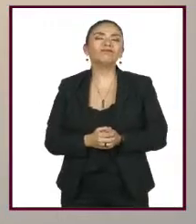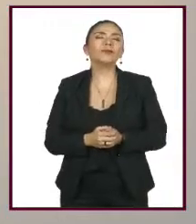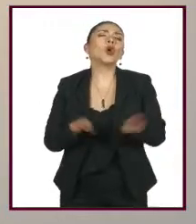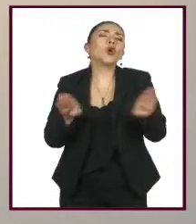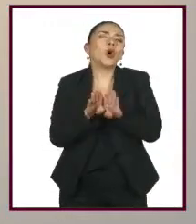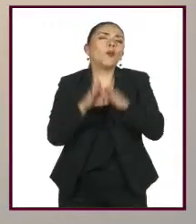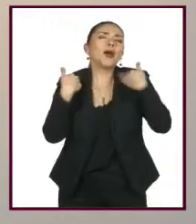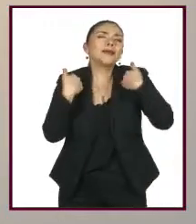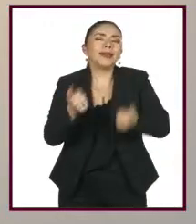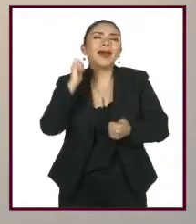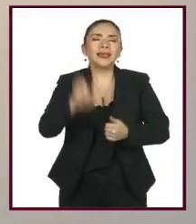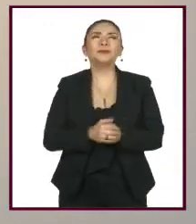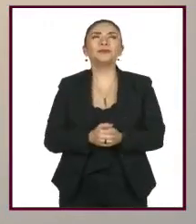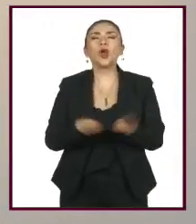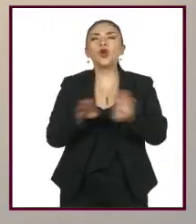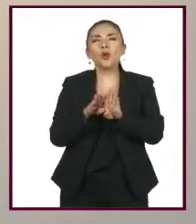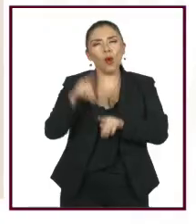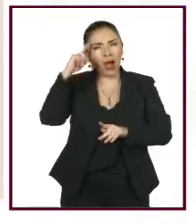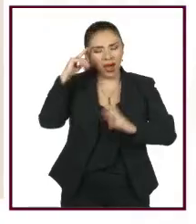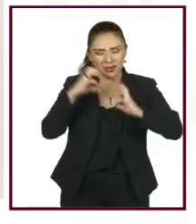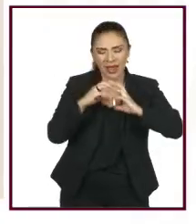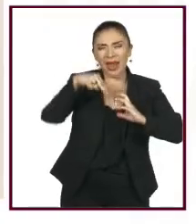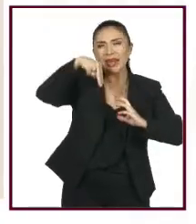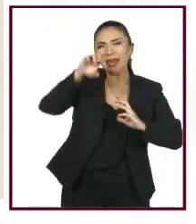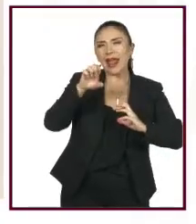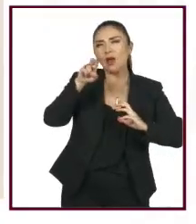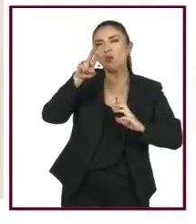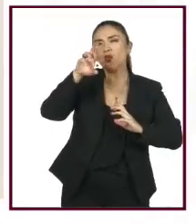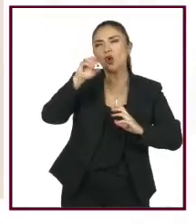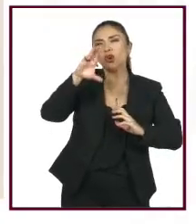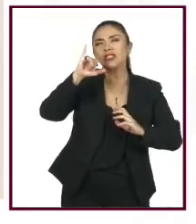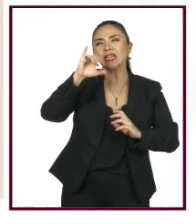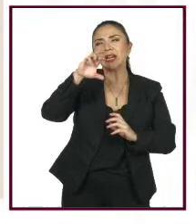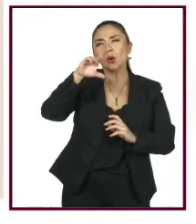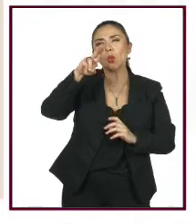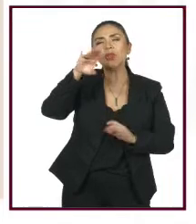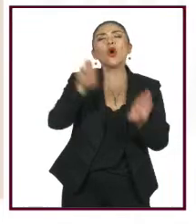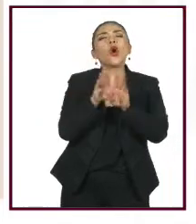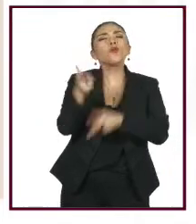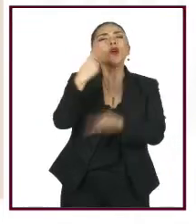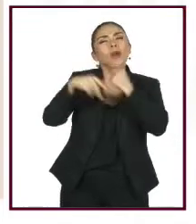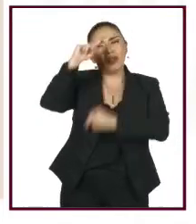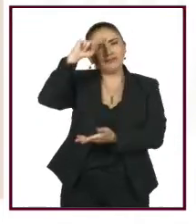general sobre el neurocircuito de la adicción, podemos,